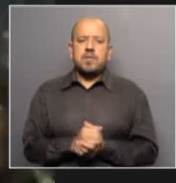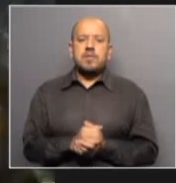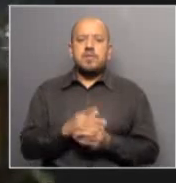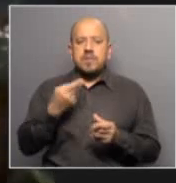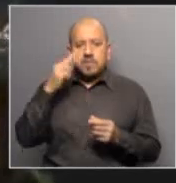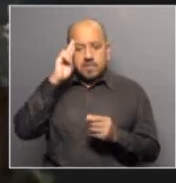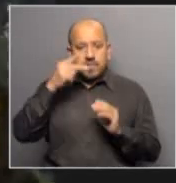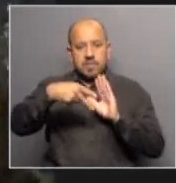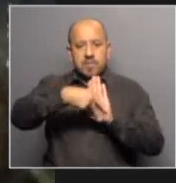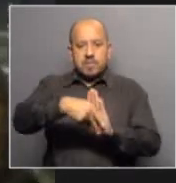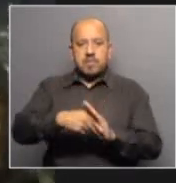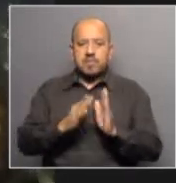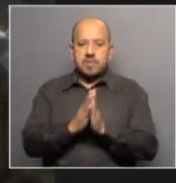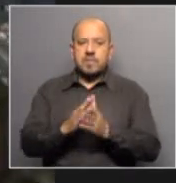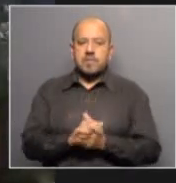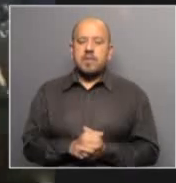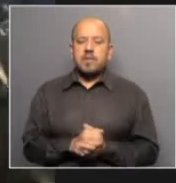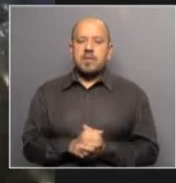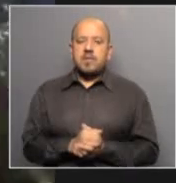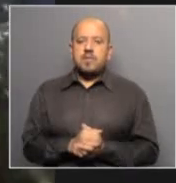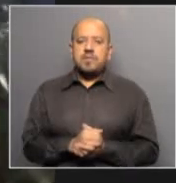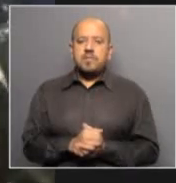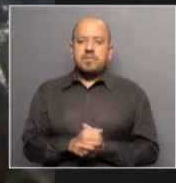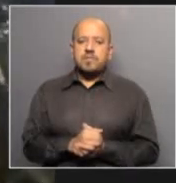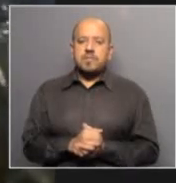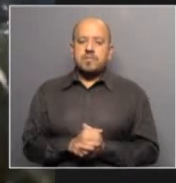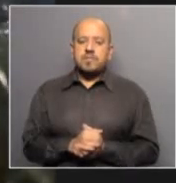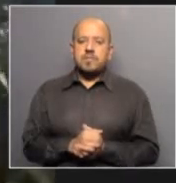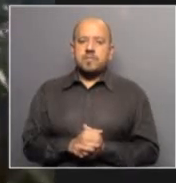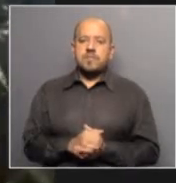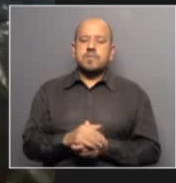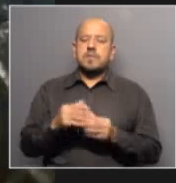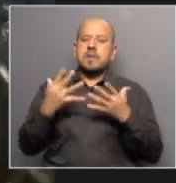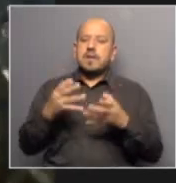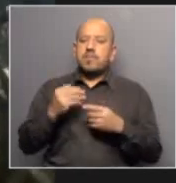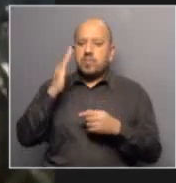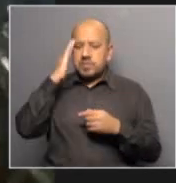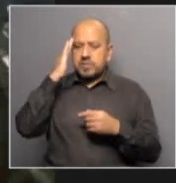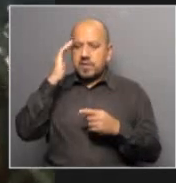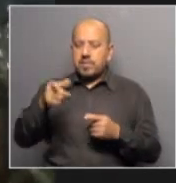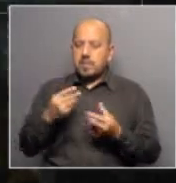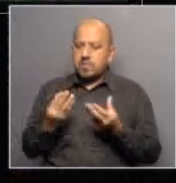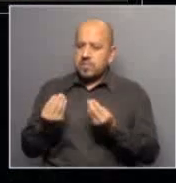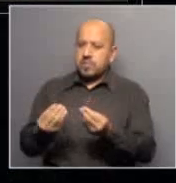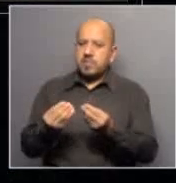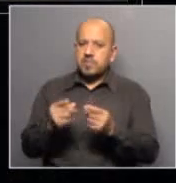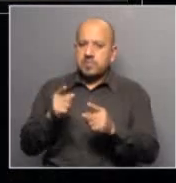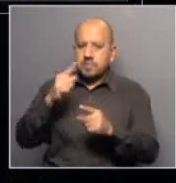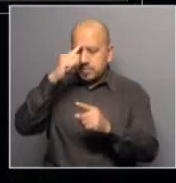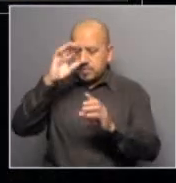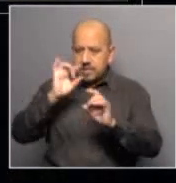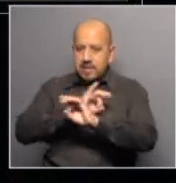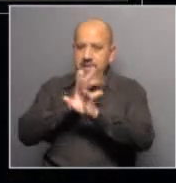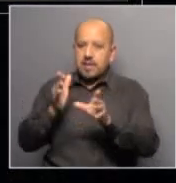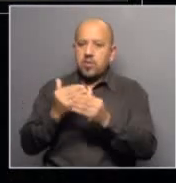Respetemos la norma, por favor. Julio, queríamos tener una visión sobre los autocultivadores y fuiste extremadamente